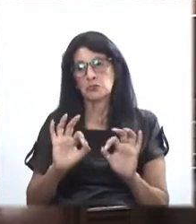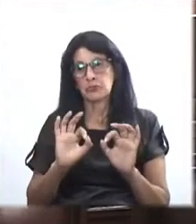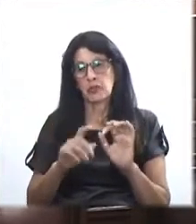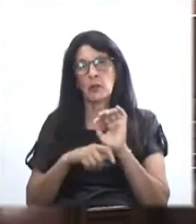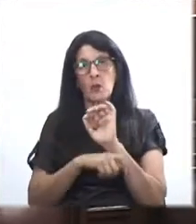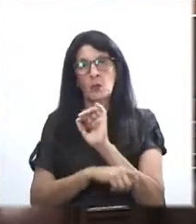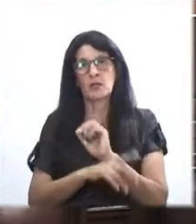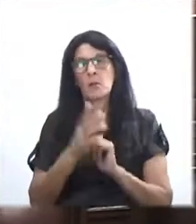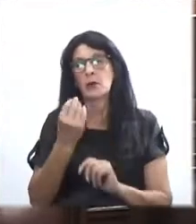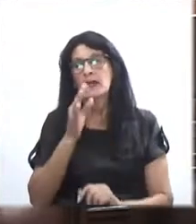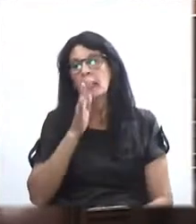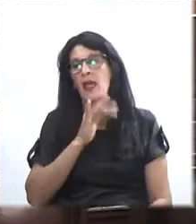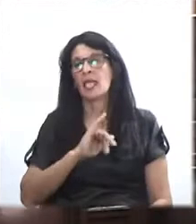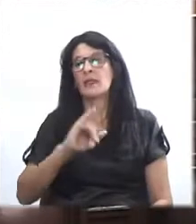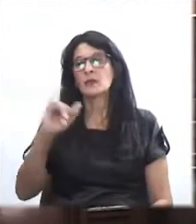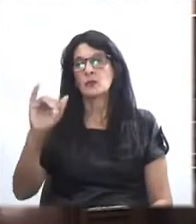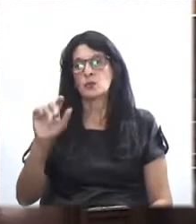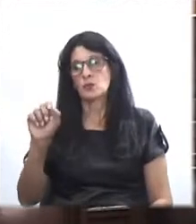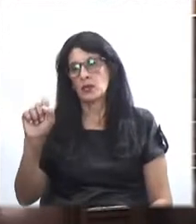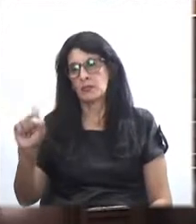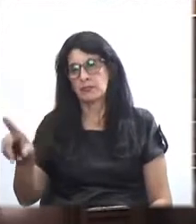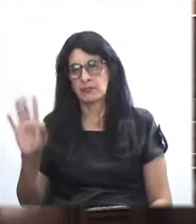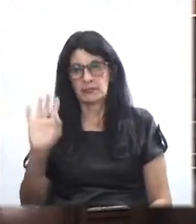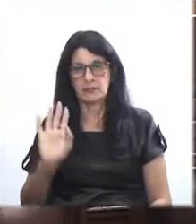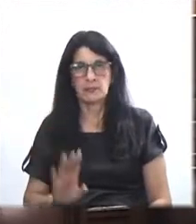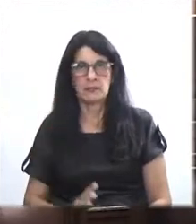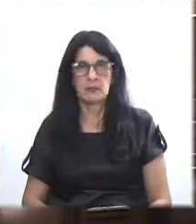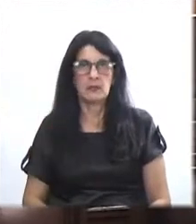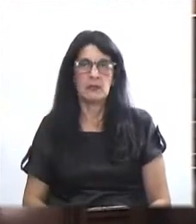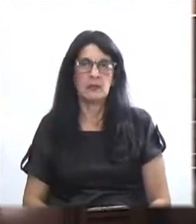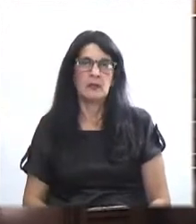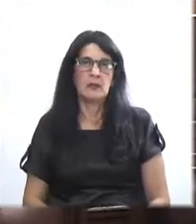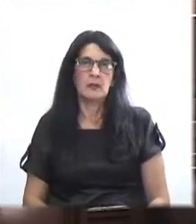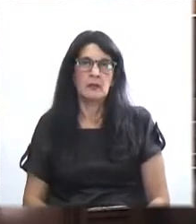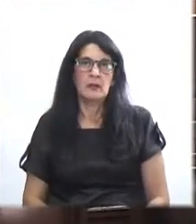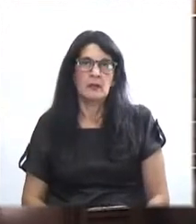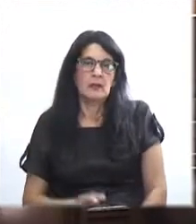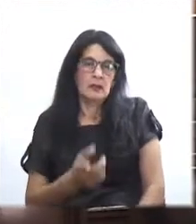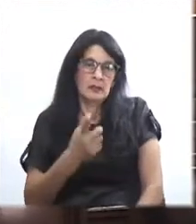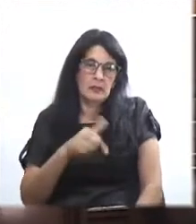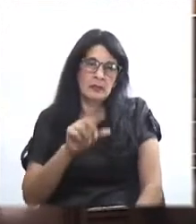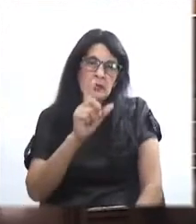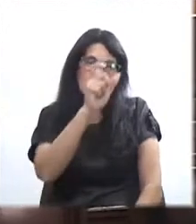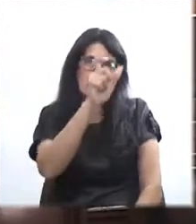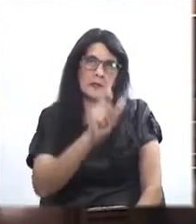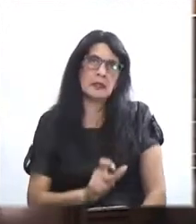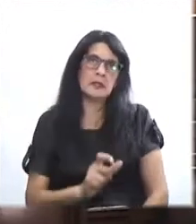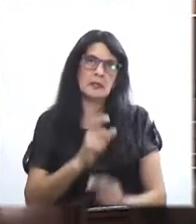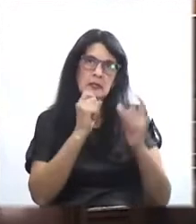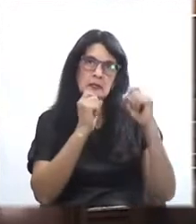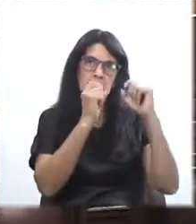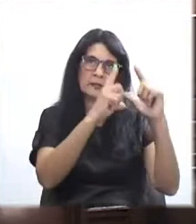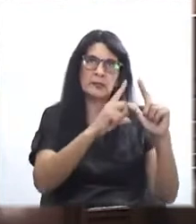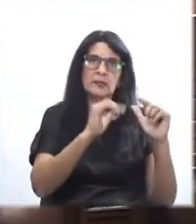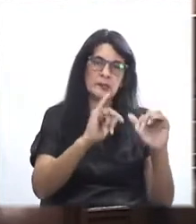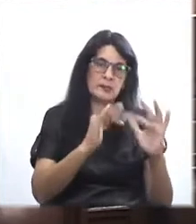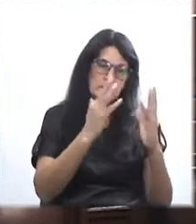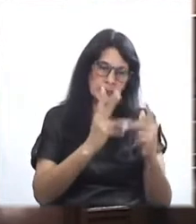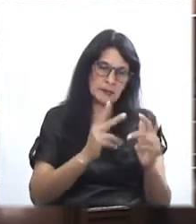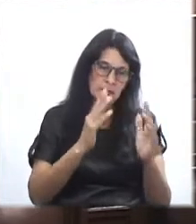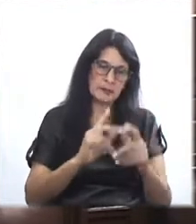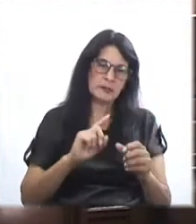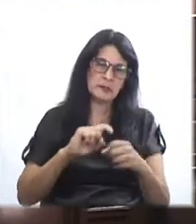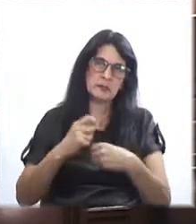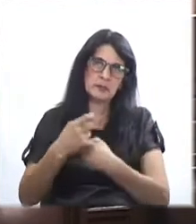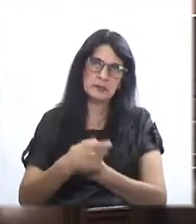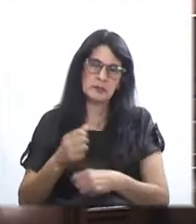denuncia era absolutamente infundada. Entonces, la personería jurídica, las organizaciones sindicales de